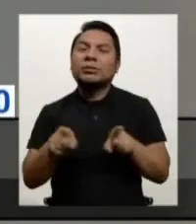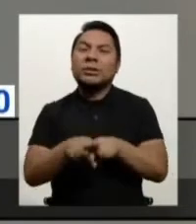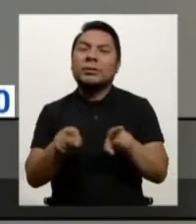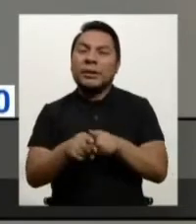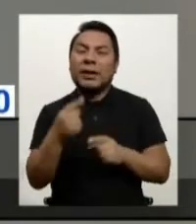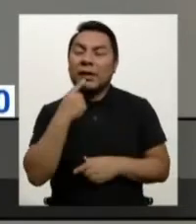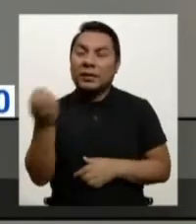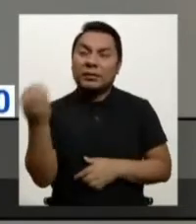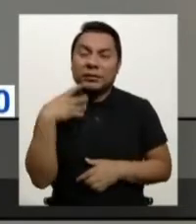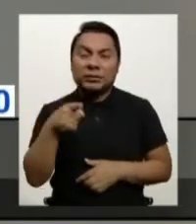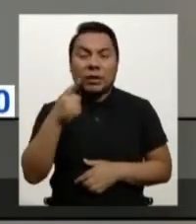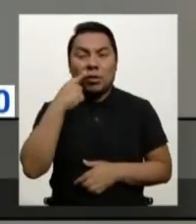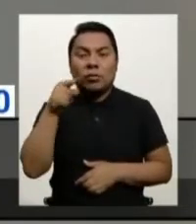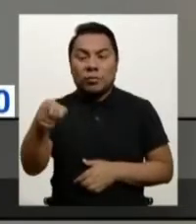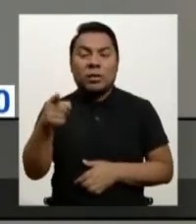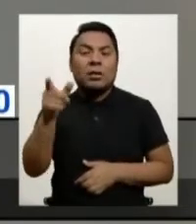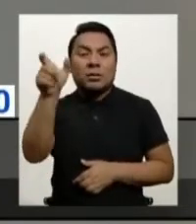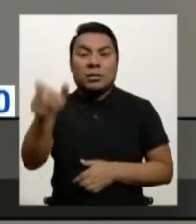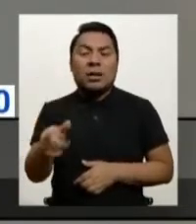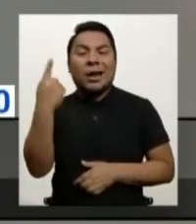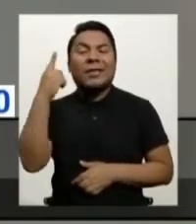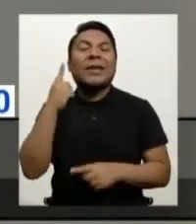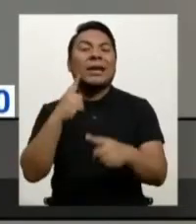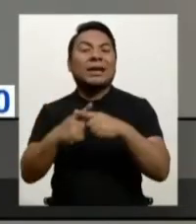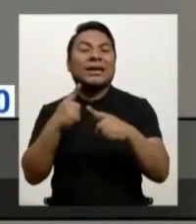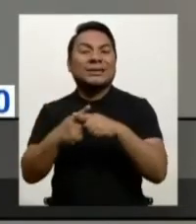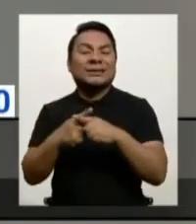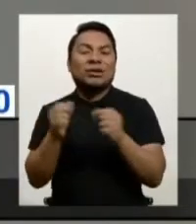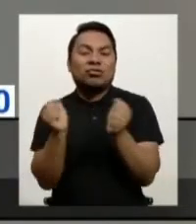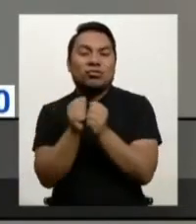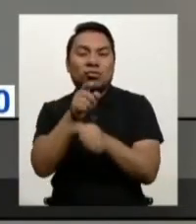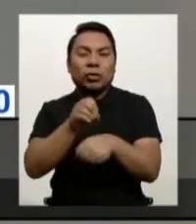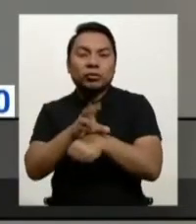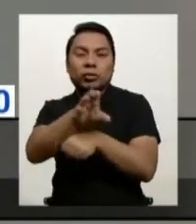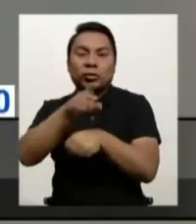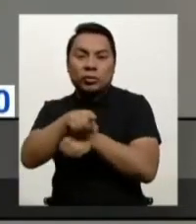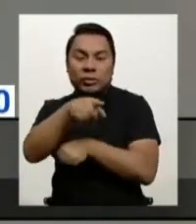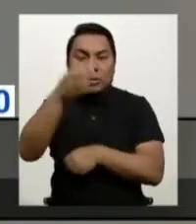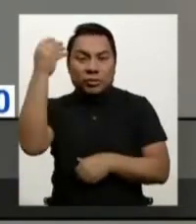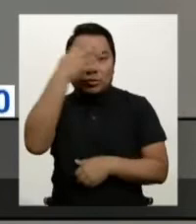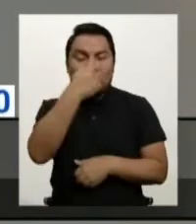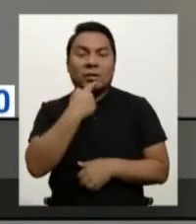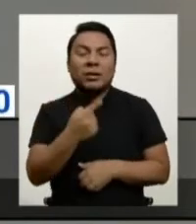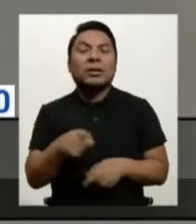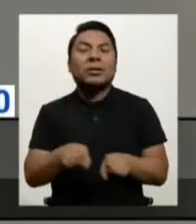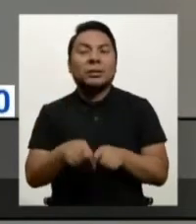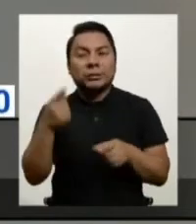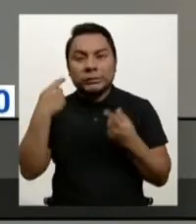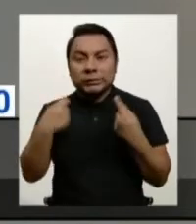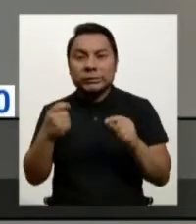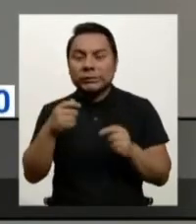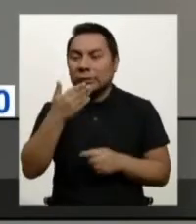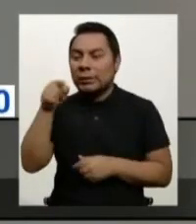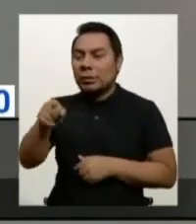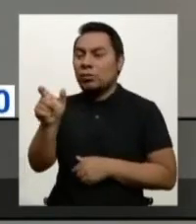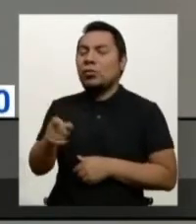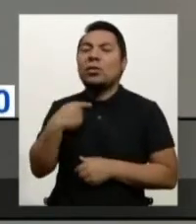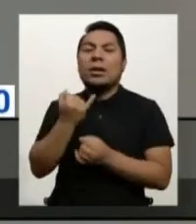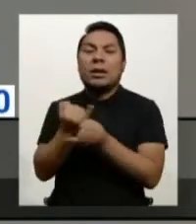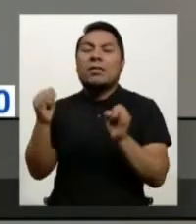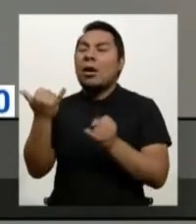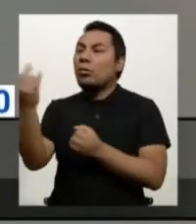que Bannon, el ex asesor de Donald Trump, está tratando de imponer también, por ejemplo, a candidatos que